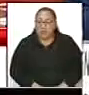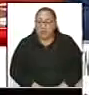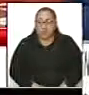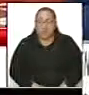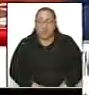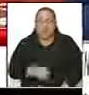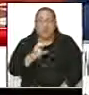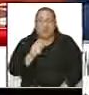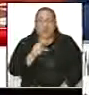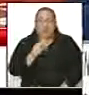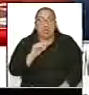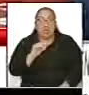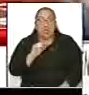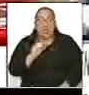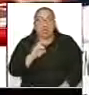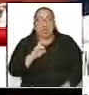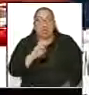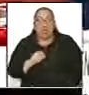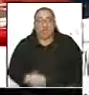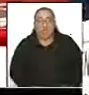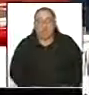Carlos Trigo.